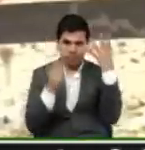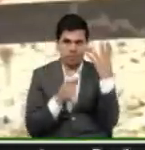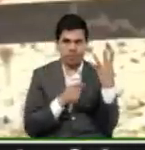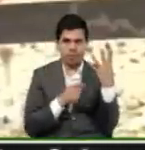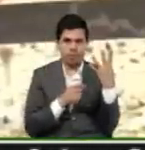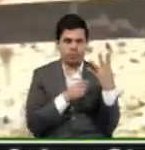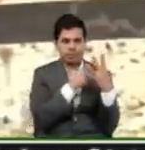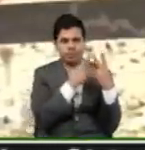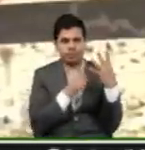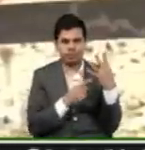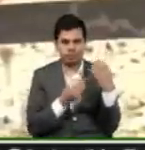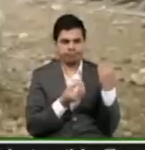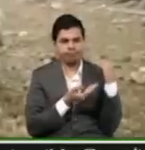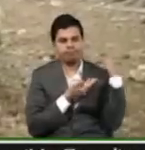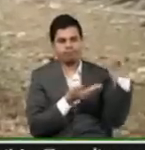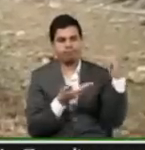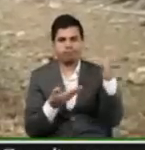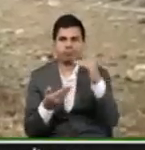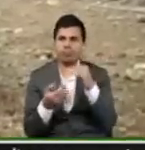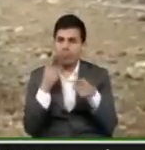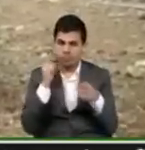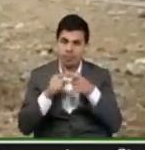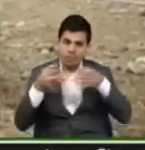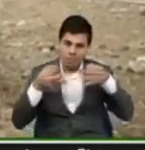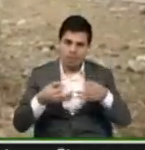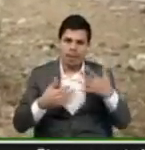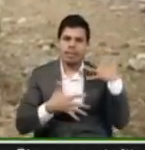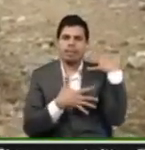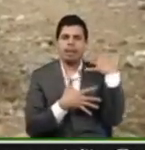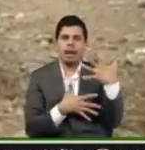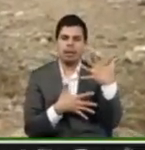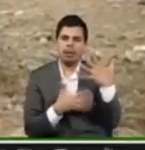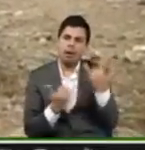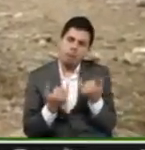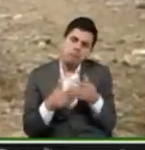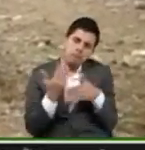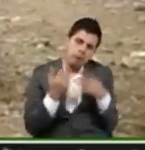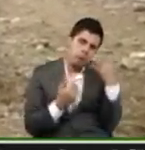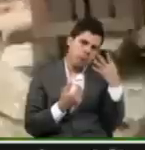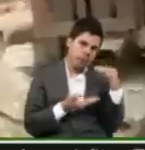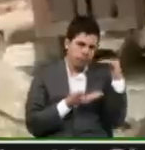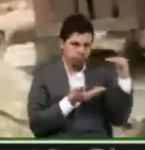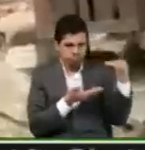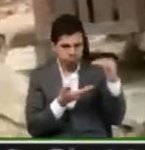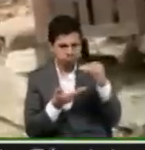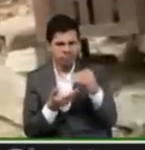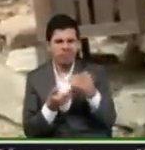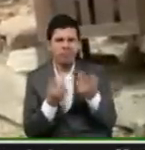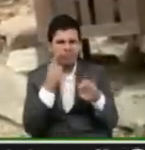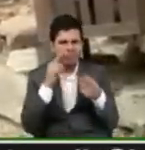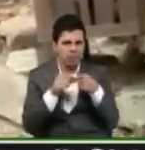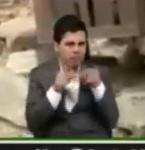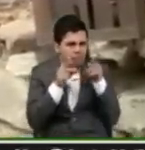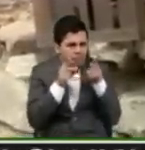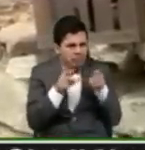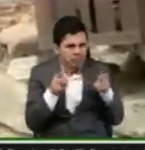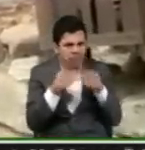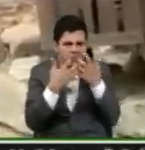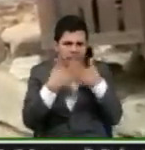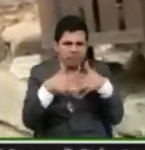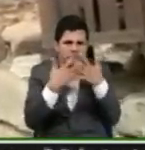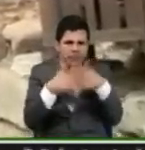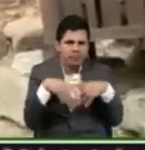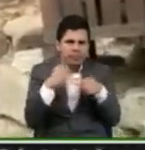la primera fase de 10 que se tienen previstas aquí en el departamento de Norte de Santander para entregarse a pequeños